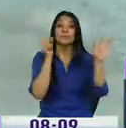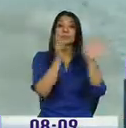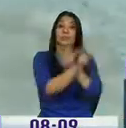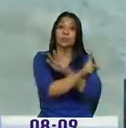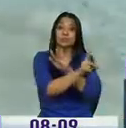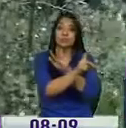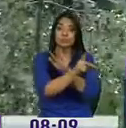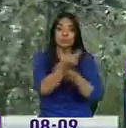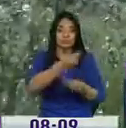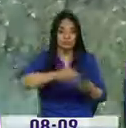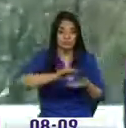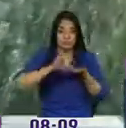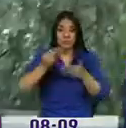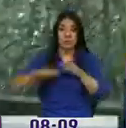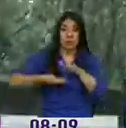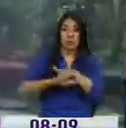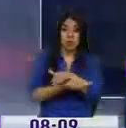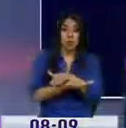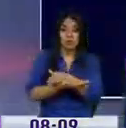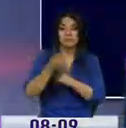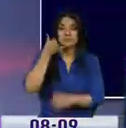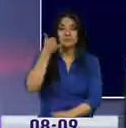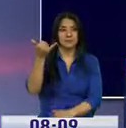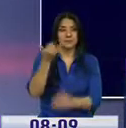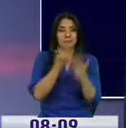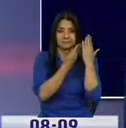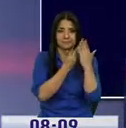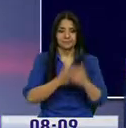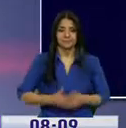intento de cobro de coimas al número